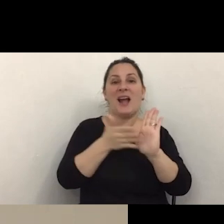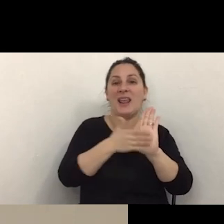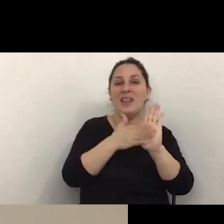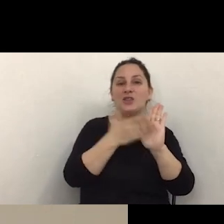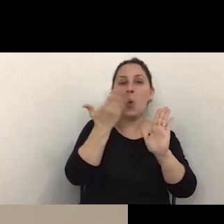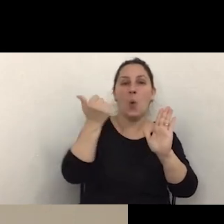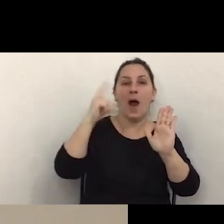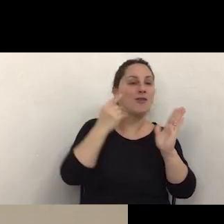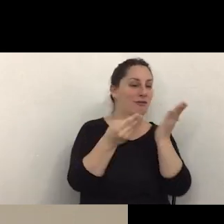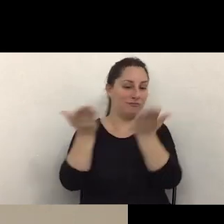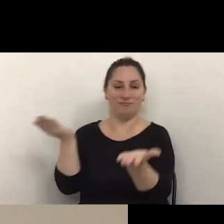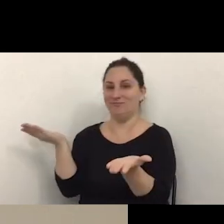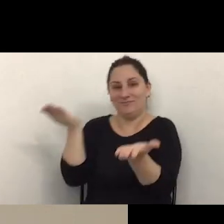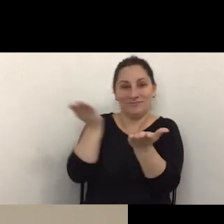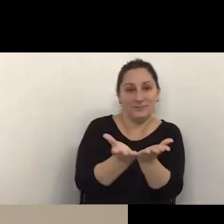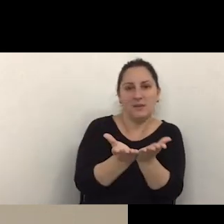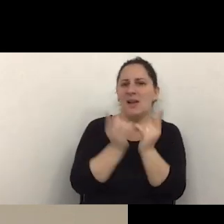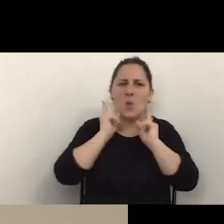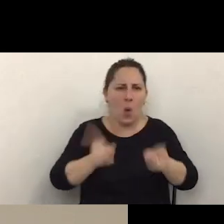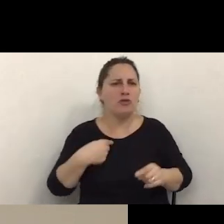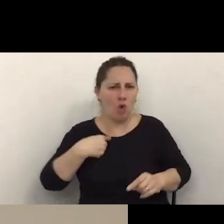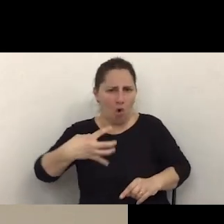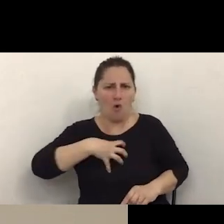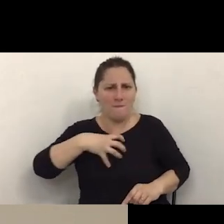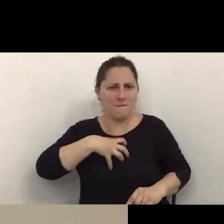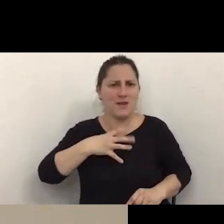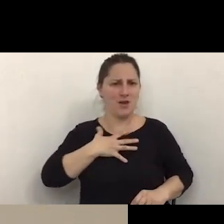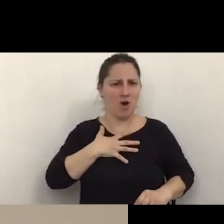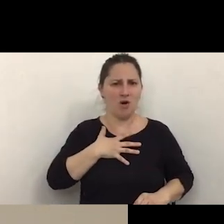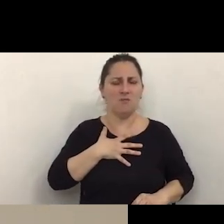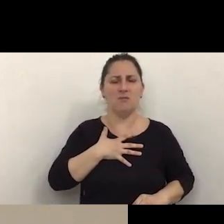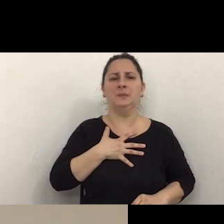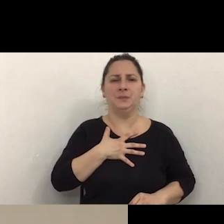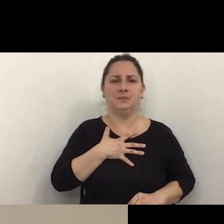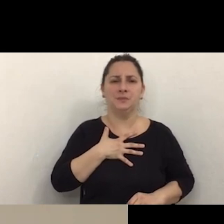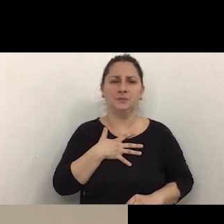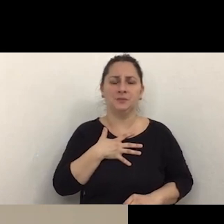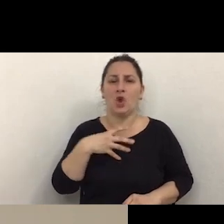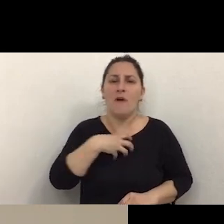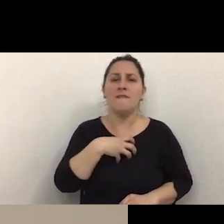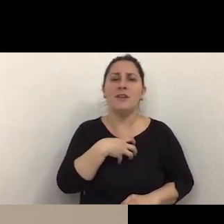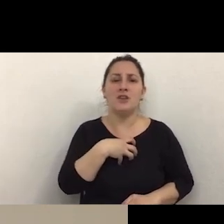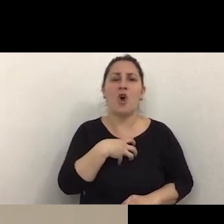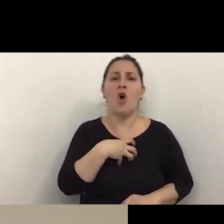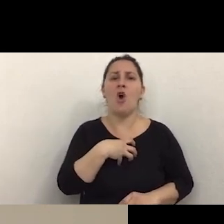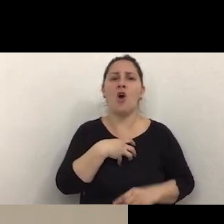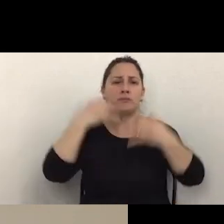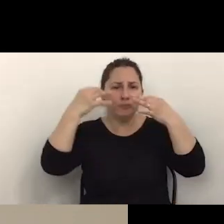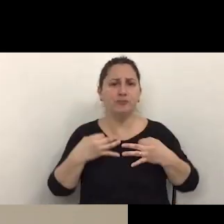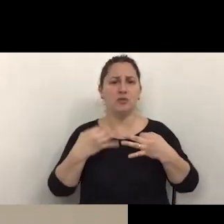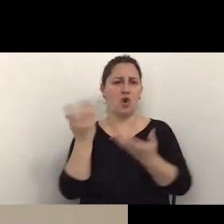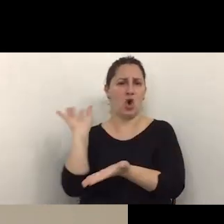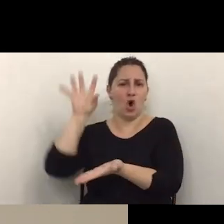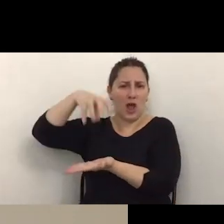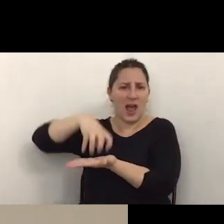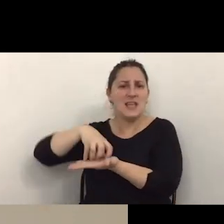bancarias, a pesar de que yo confío plenamente en mucha dotación del